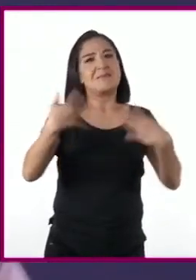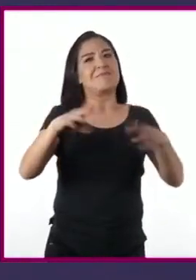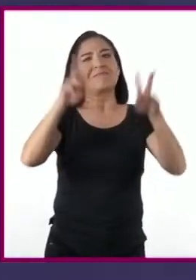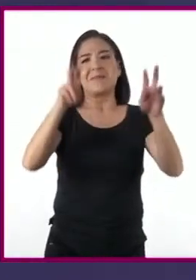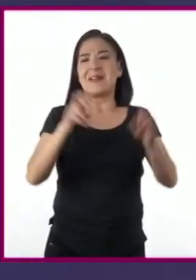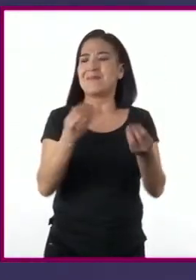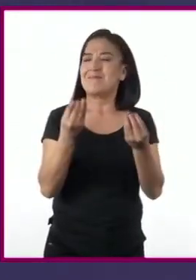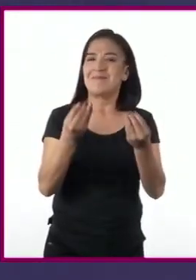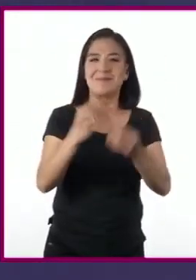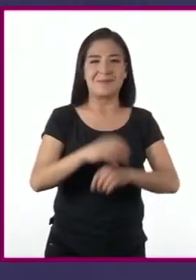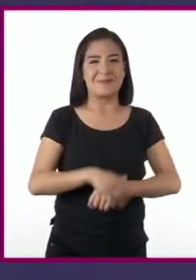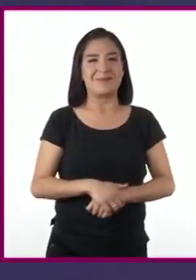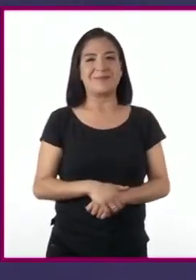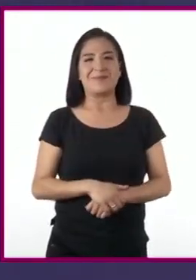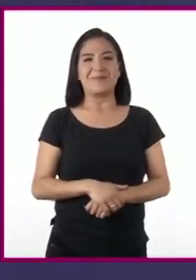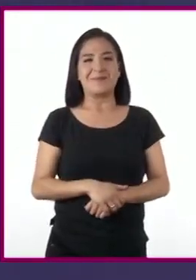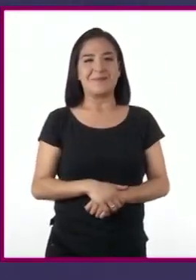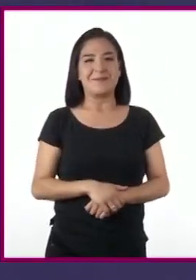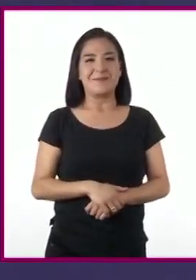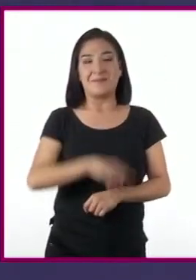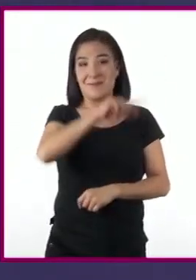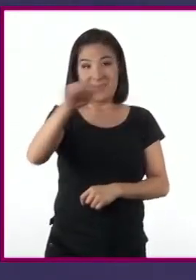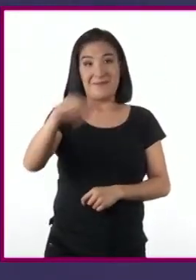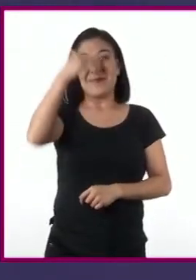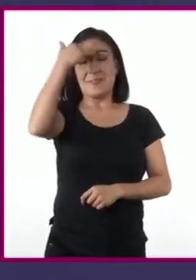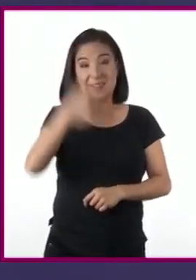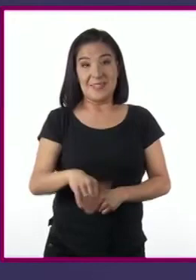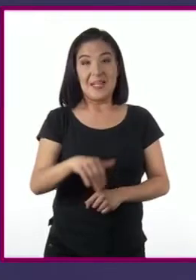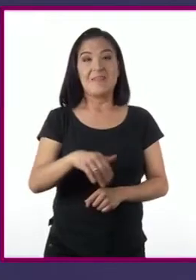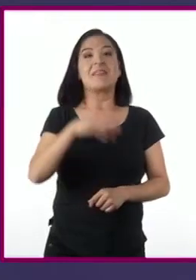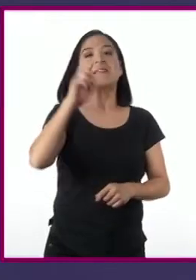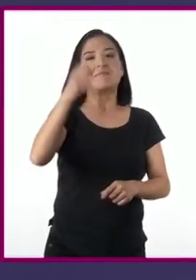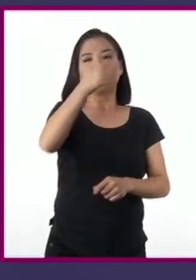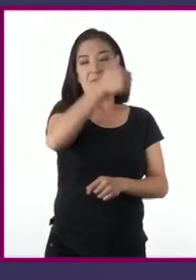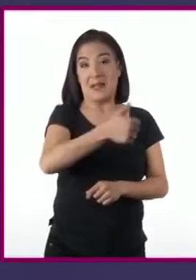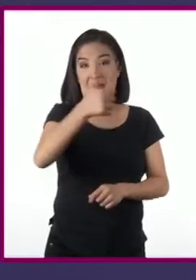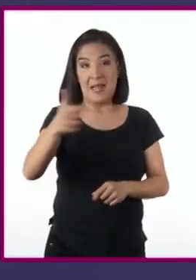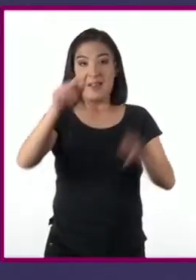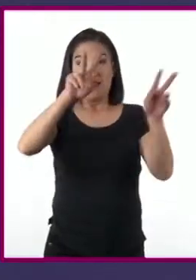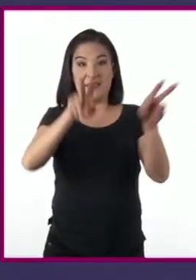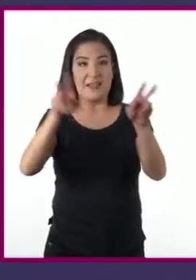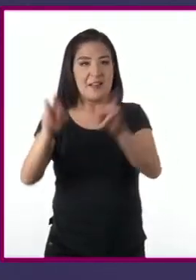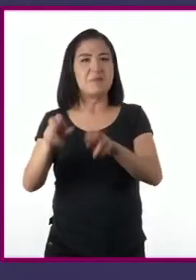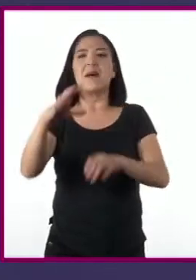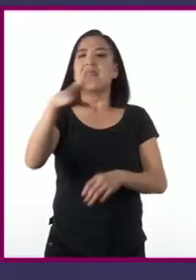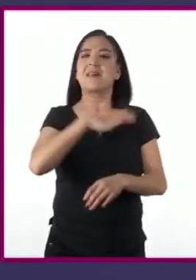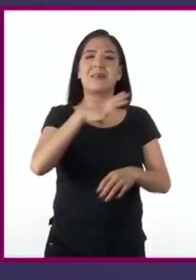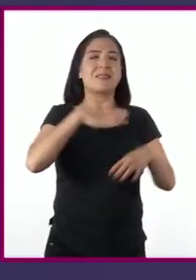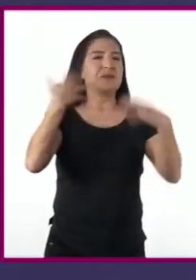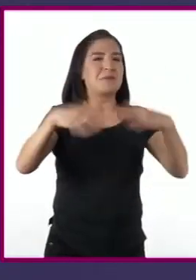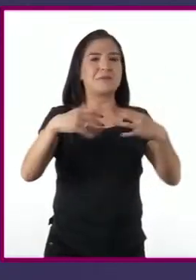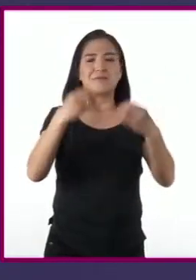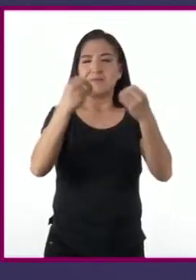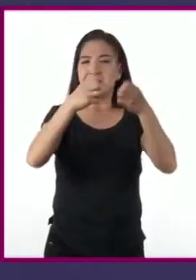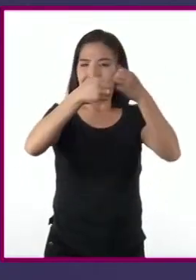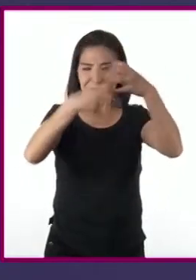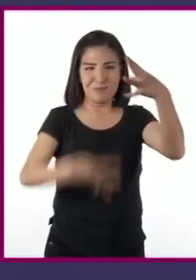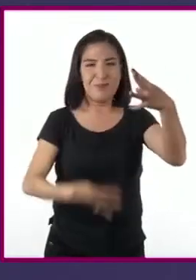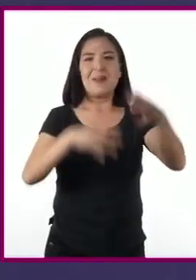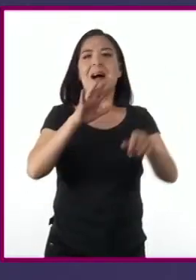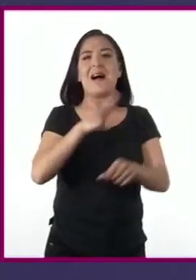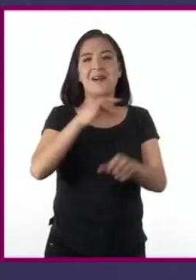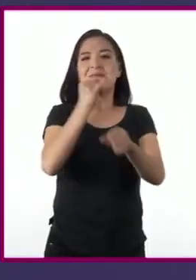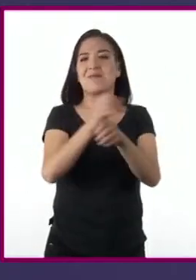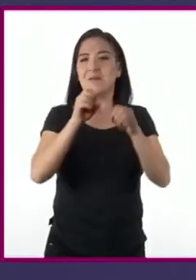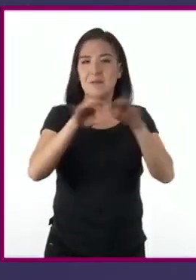¡Muchísimos! Como saben, por cada tema hay una cantidad ilimitada de información, y esta puede ser